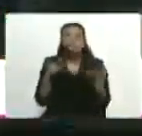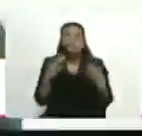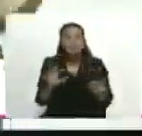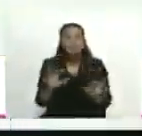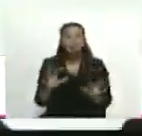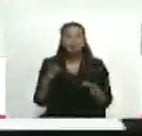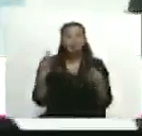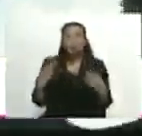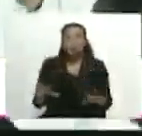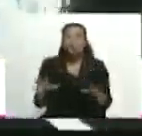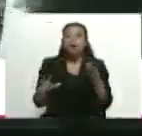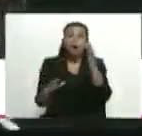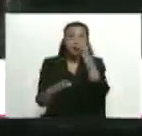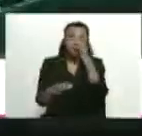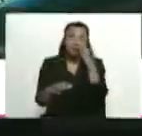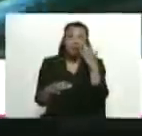también